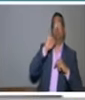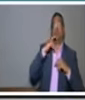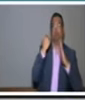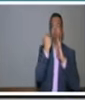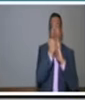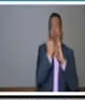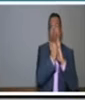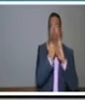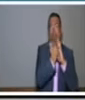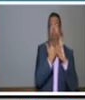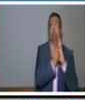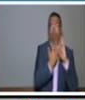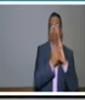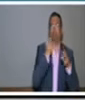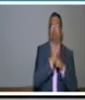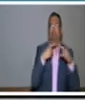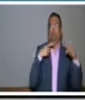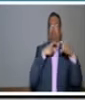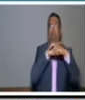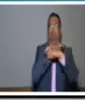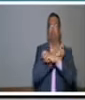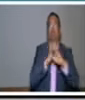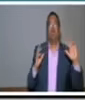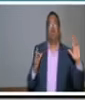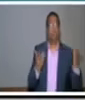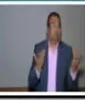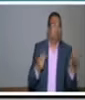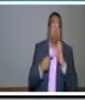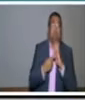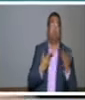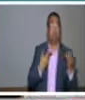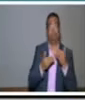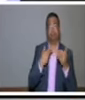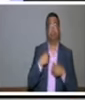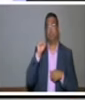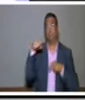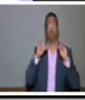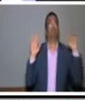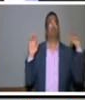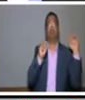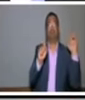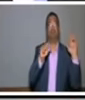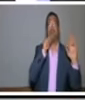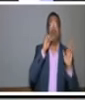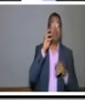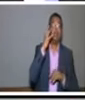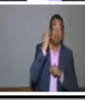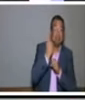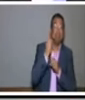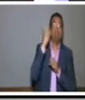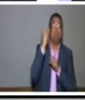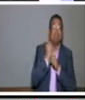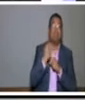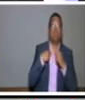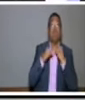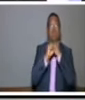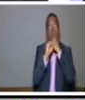salir, el sí o el no, en un 6-7 meses, demoran 5-6 años. Pero no son permisos para elaborar una planta